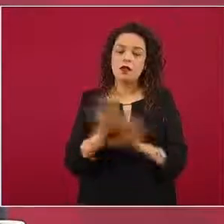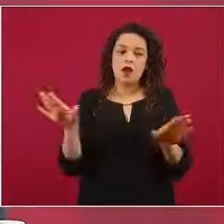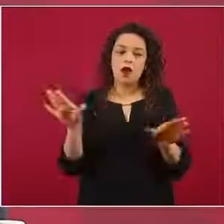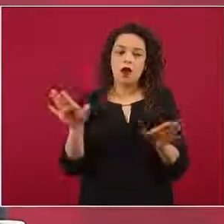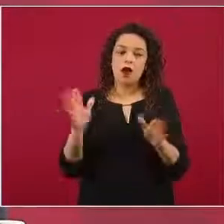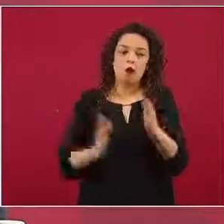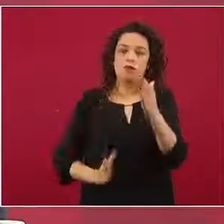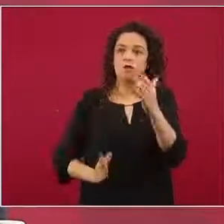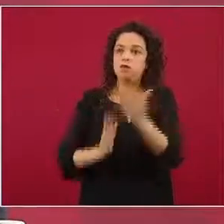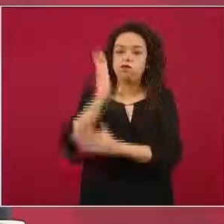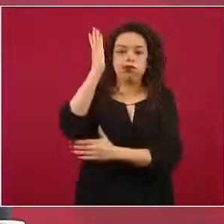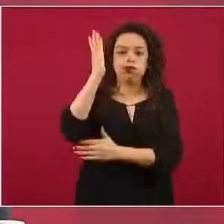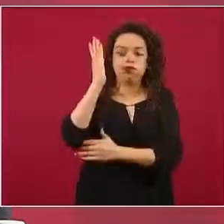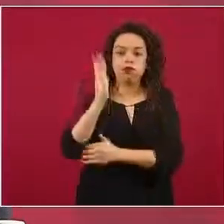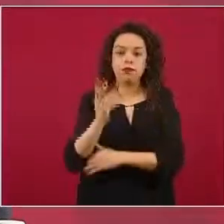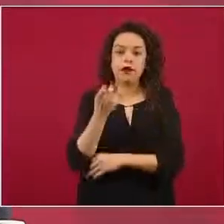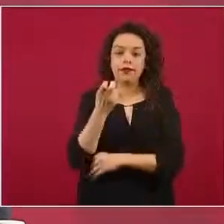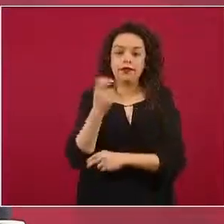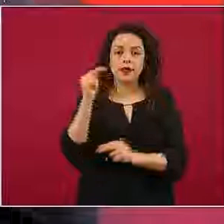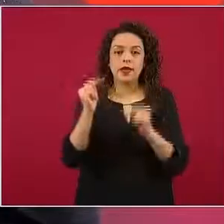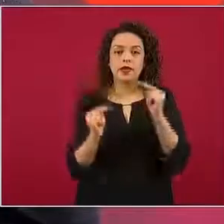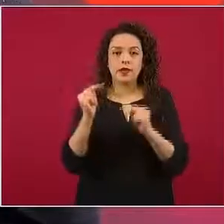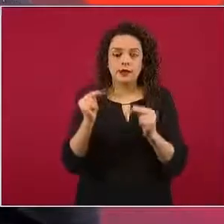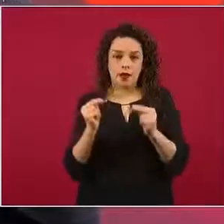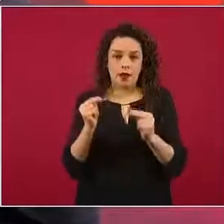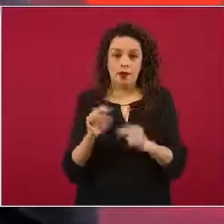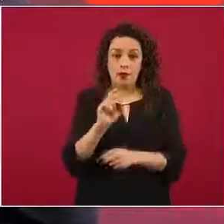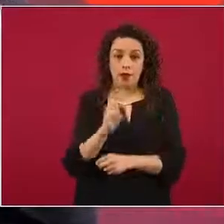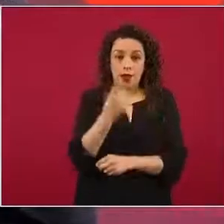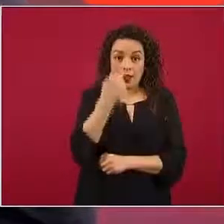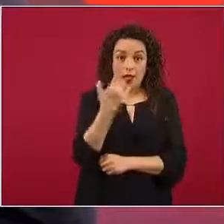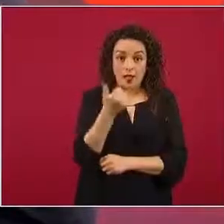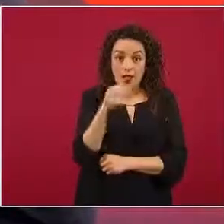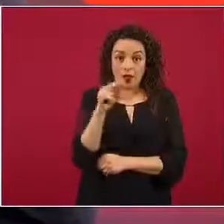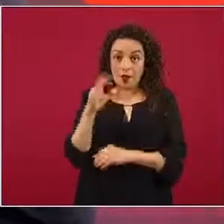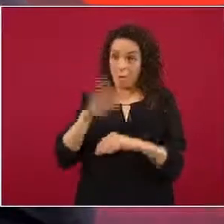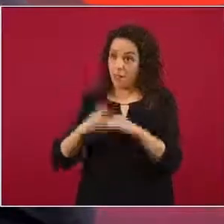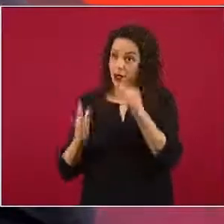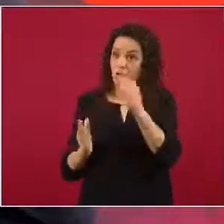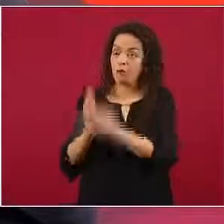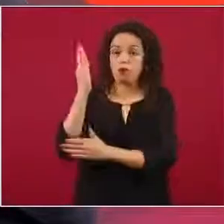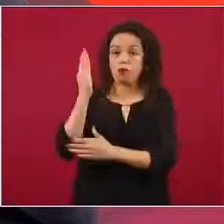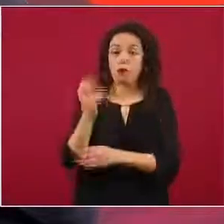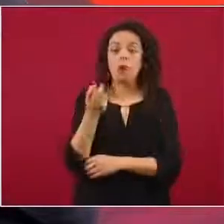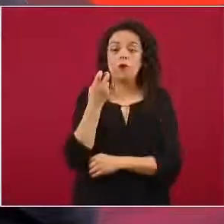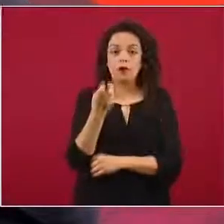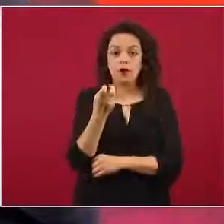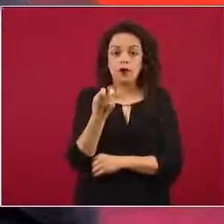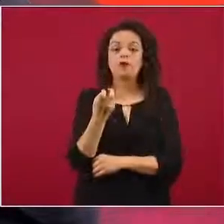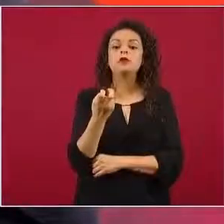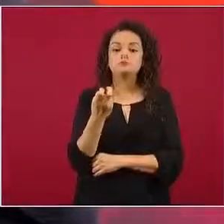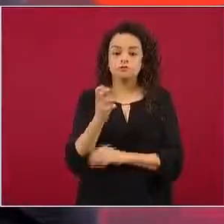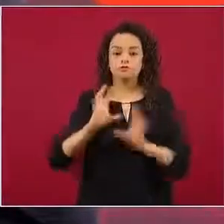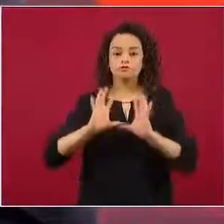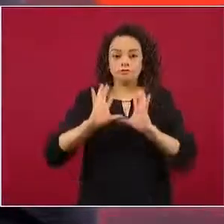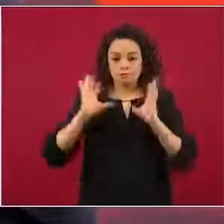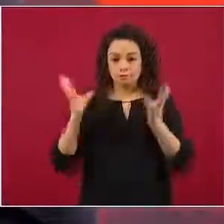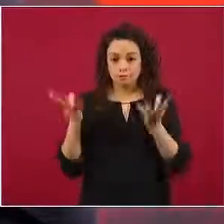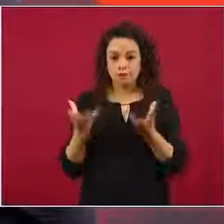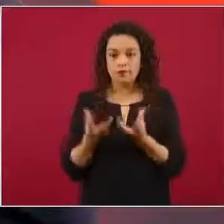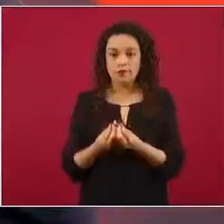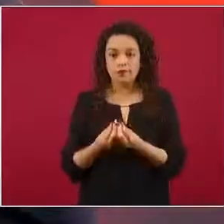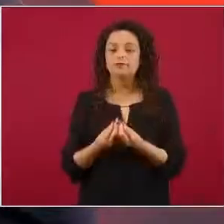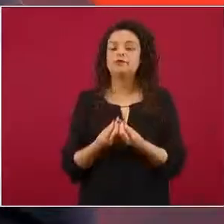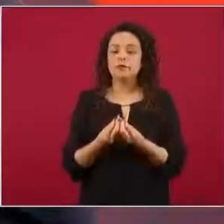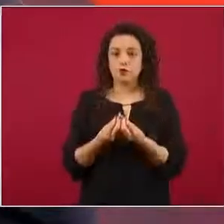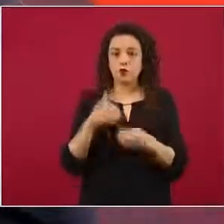se rebasó este nivel de 31 y finalmente se llegó a una ponderación, una sumatoria que puso a